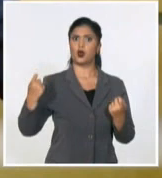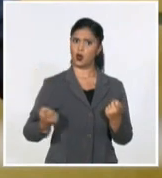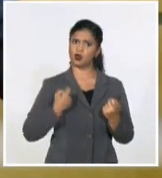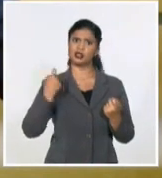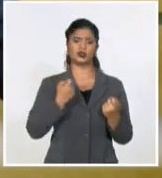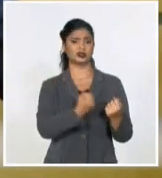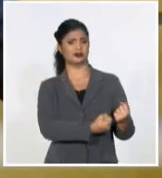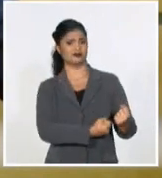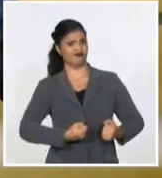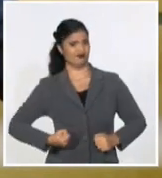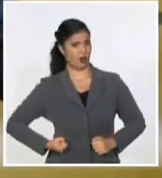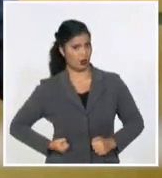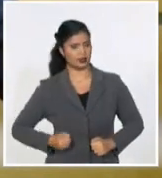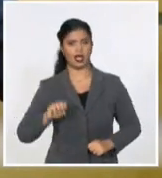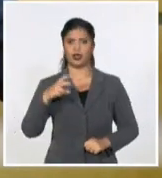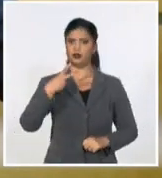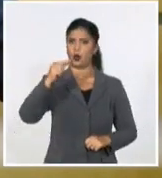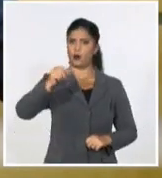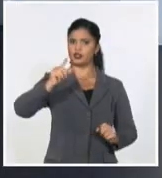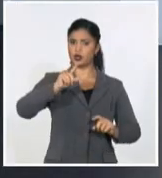Israel, se manifestaron en contra.